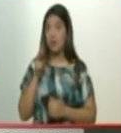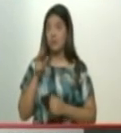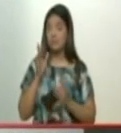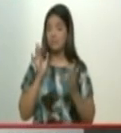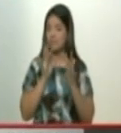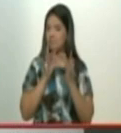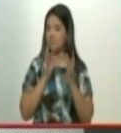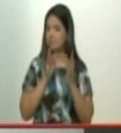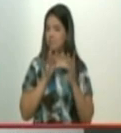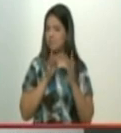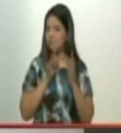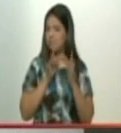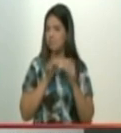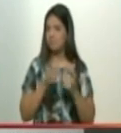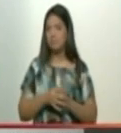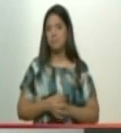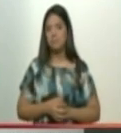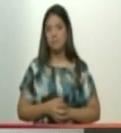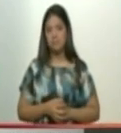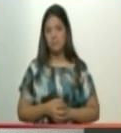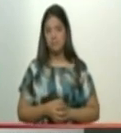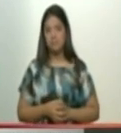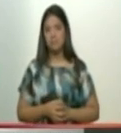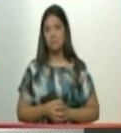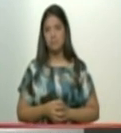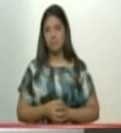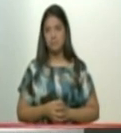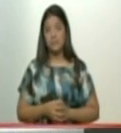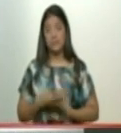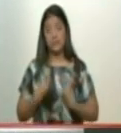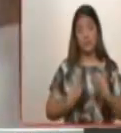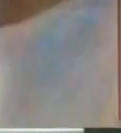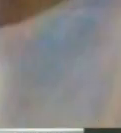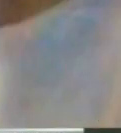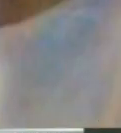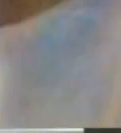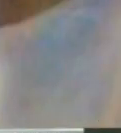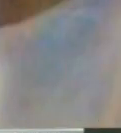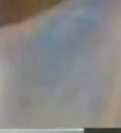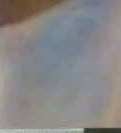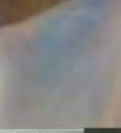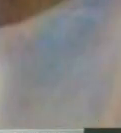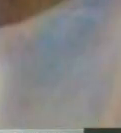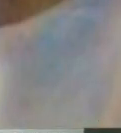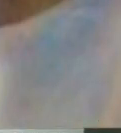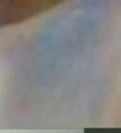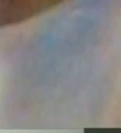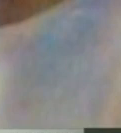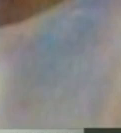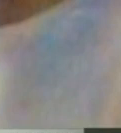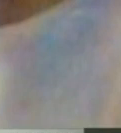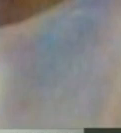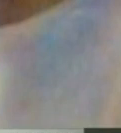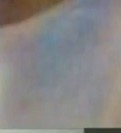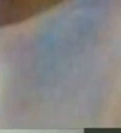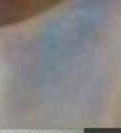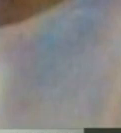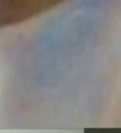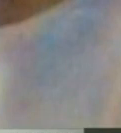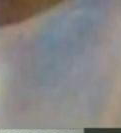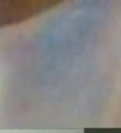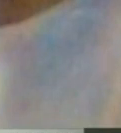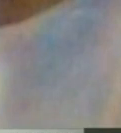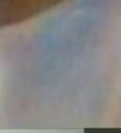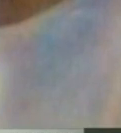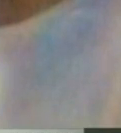vinculaciones que son preocupantes a nosotros como órganos de seguridad. Y